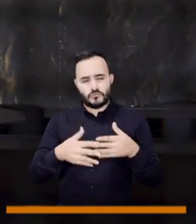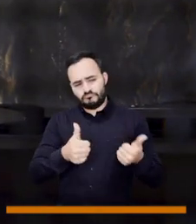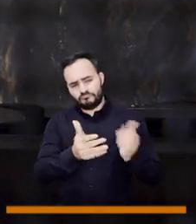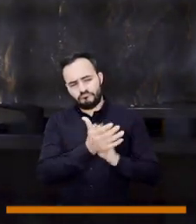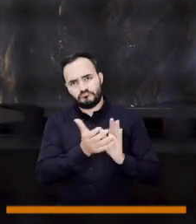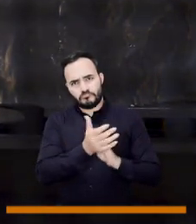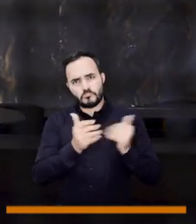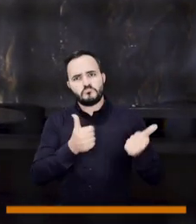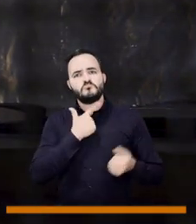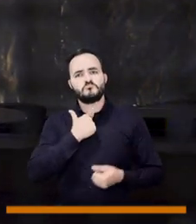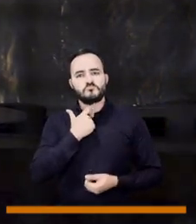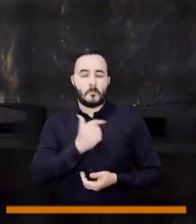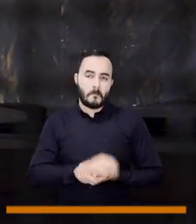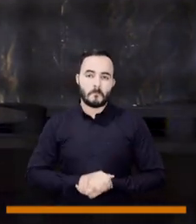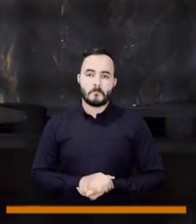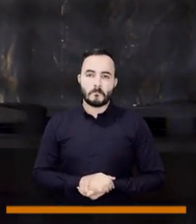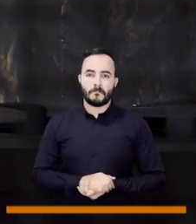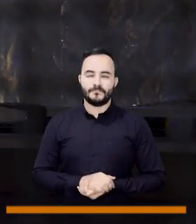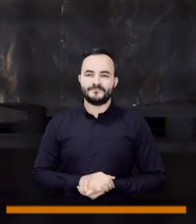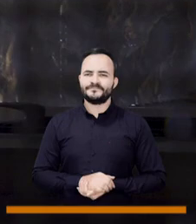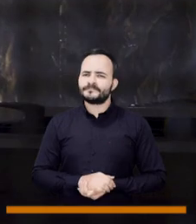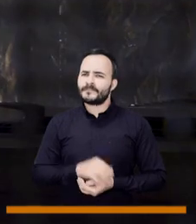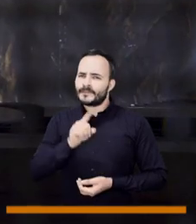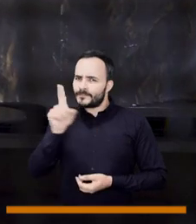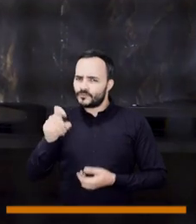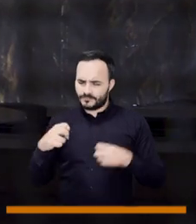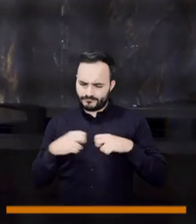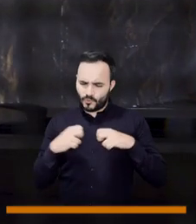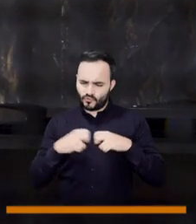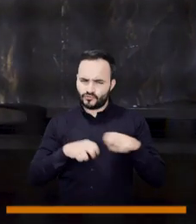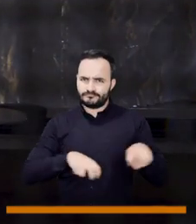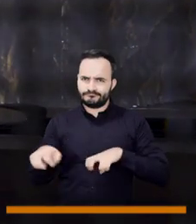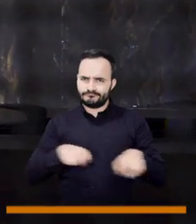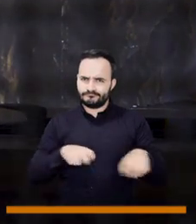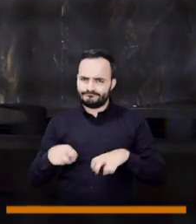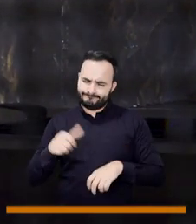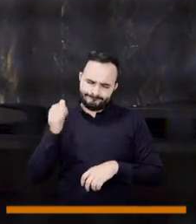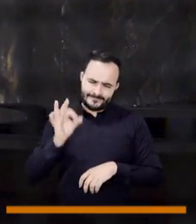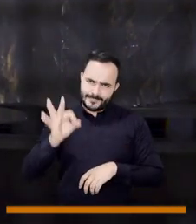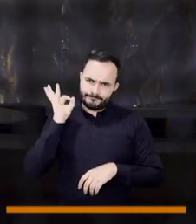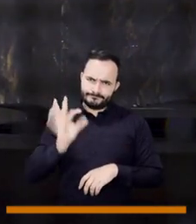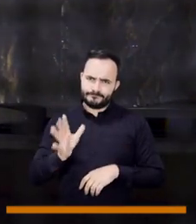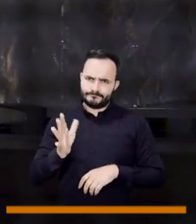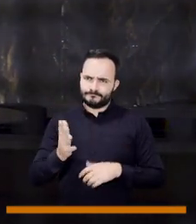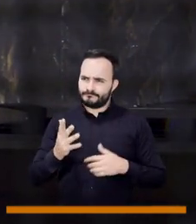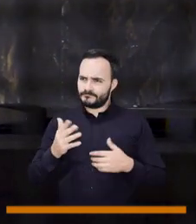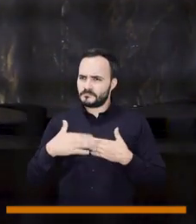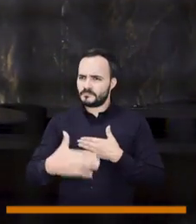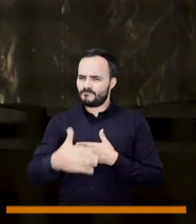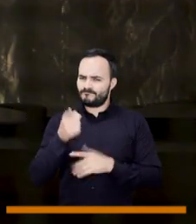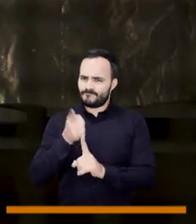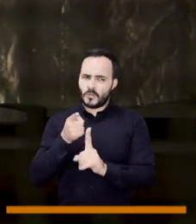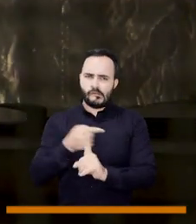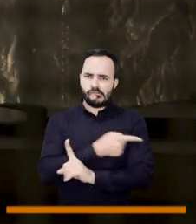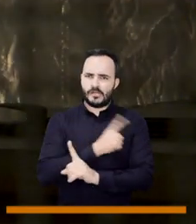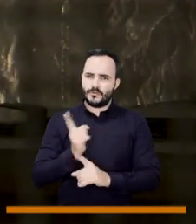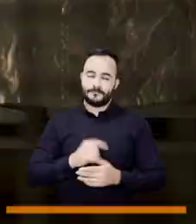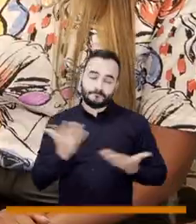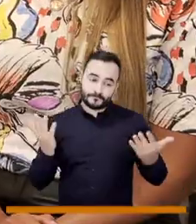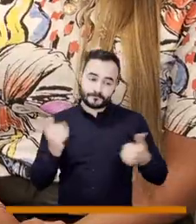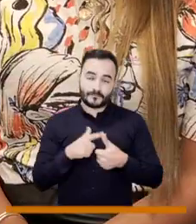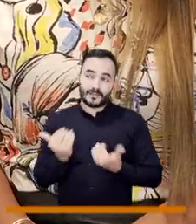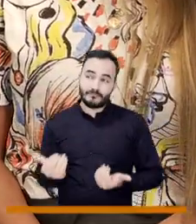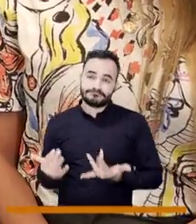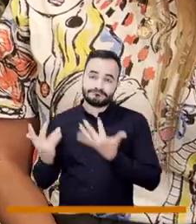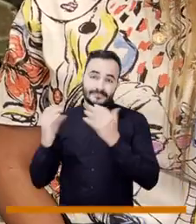Estados Unidos. Profe, ¿por qué la movilidad eléctrica es el futuro para el transporte público y el particular? Por ser una